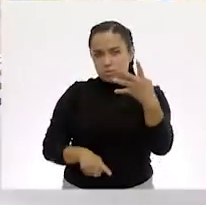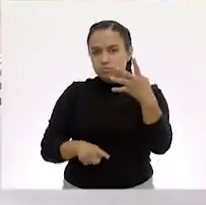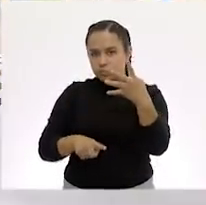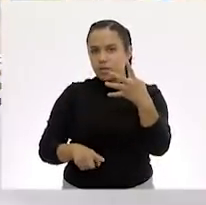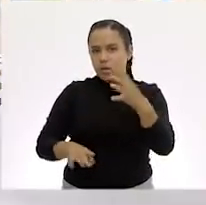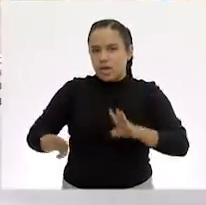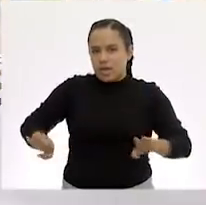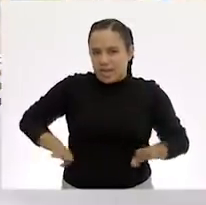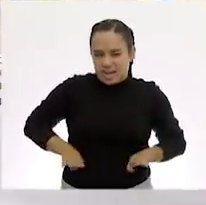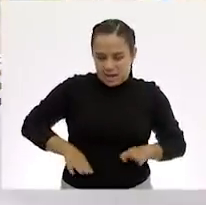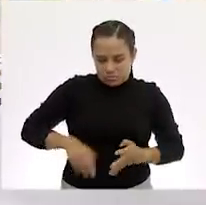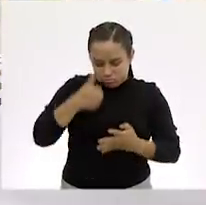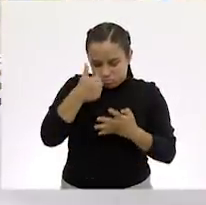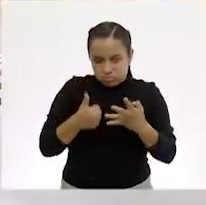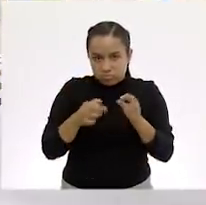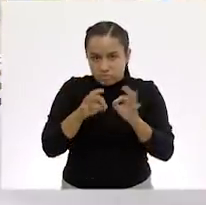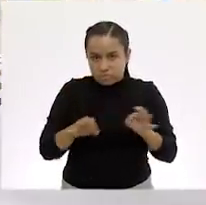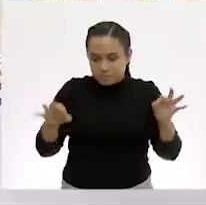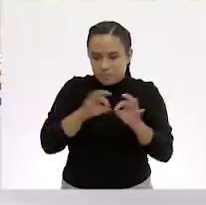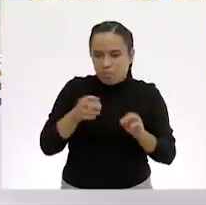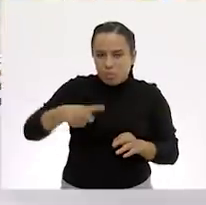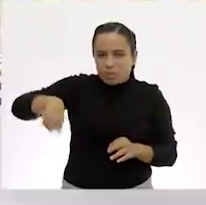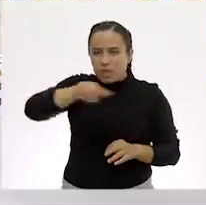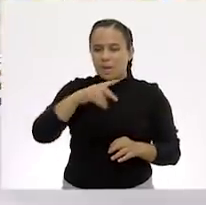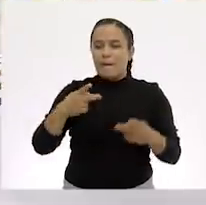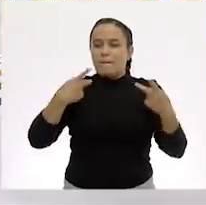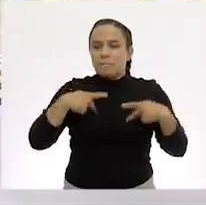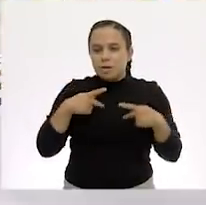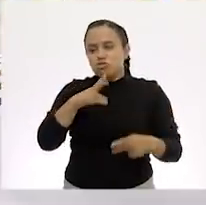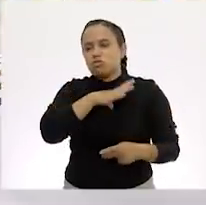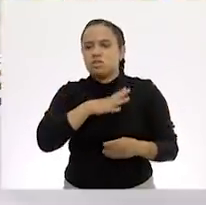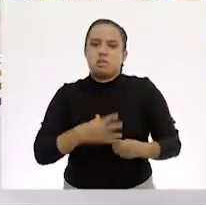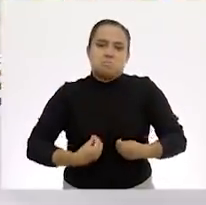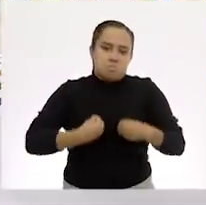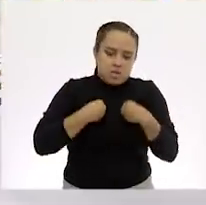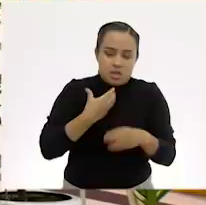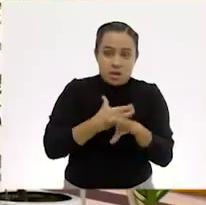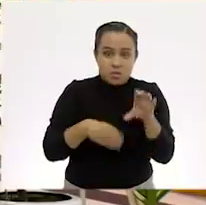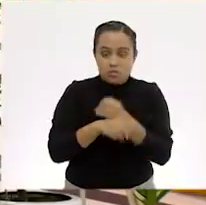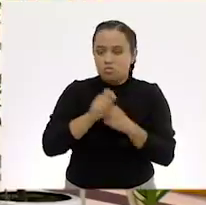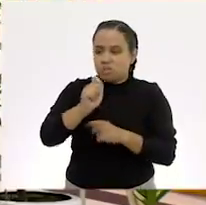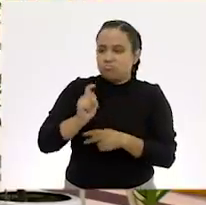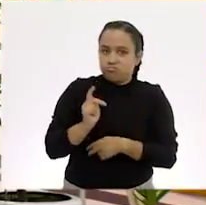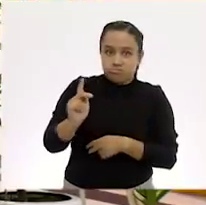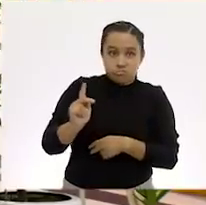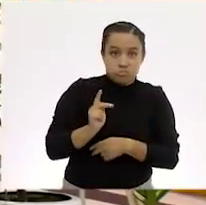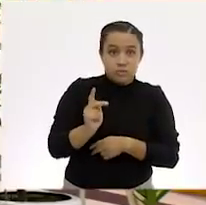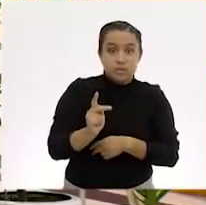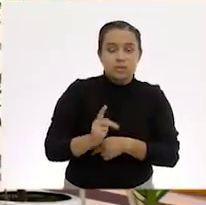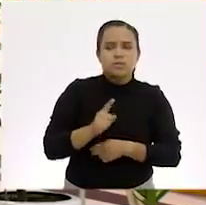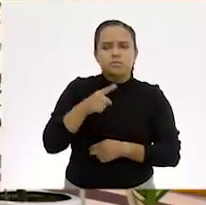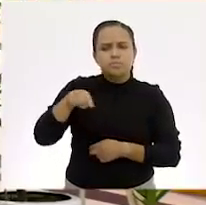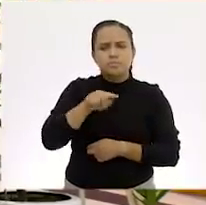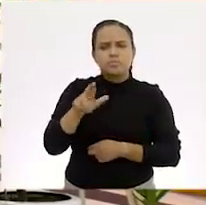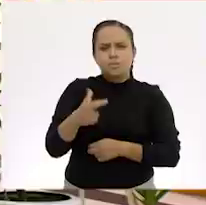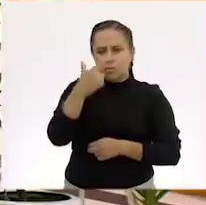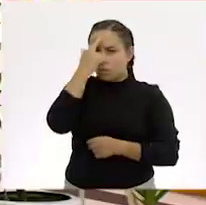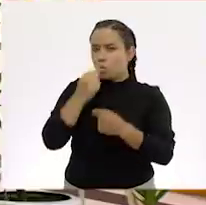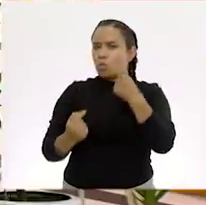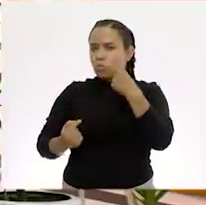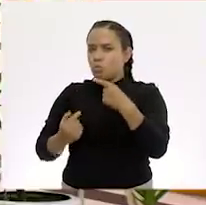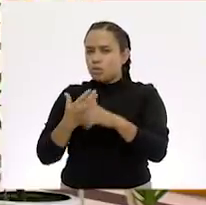características principales de los seres vivos que tenemos en común, a mí me gustaría recordar un poquito acerca de